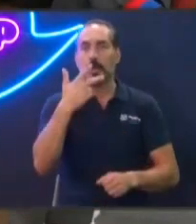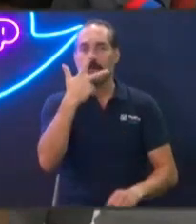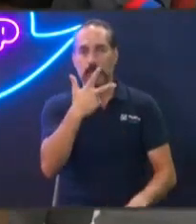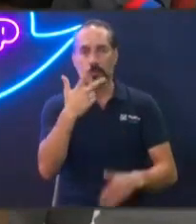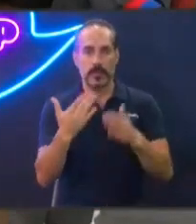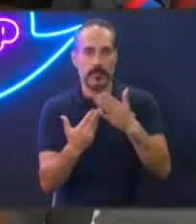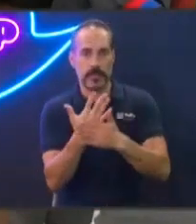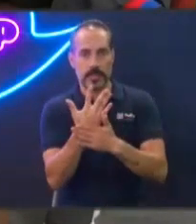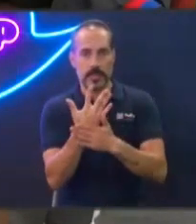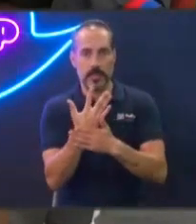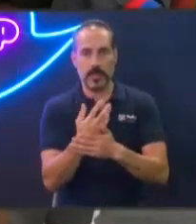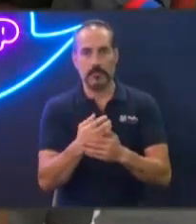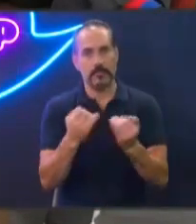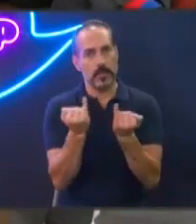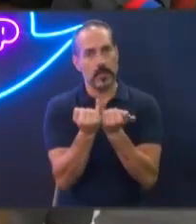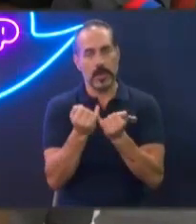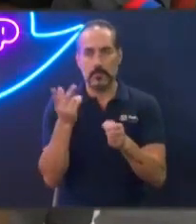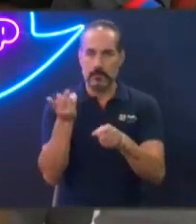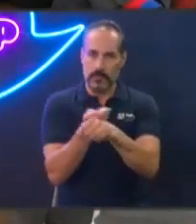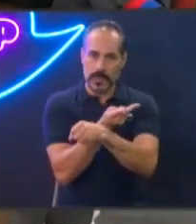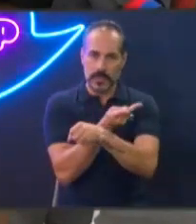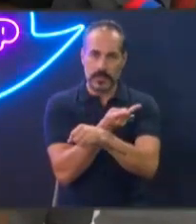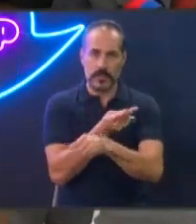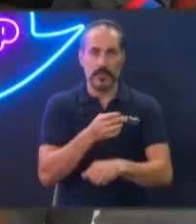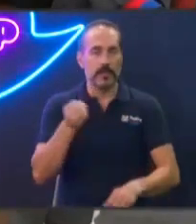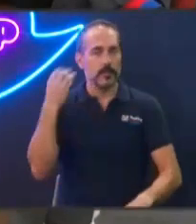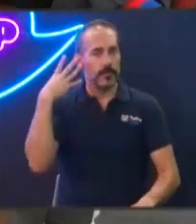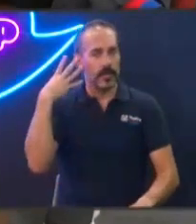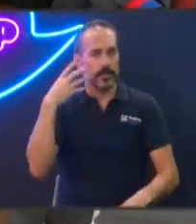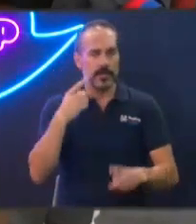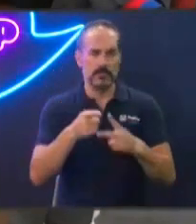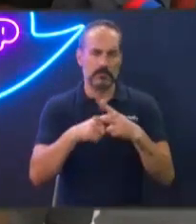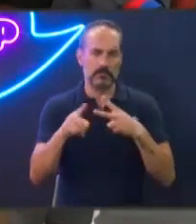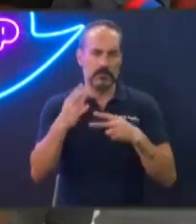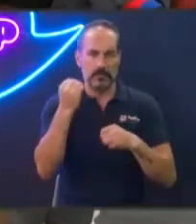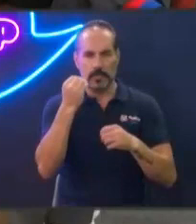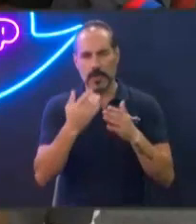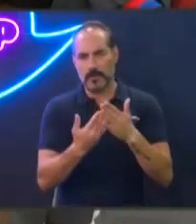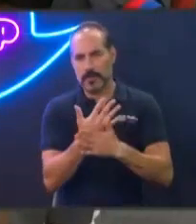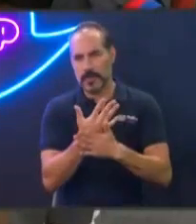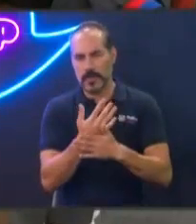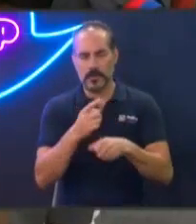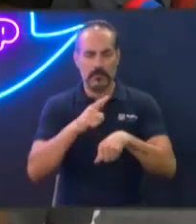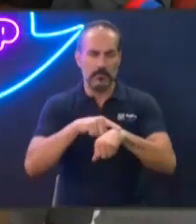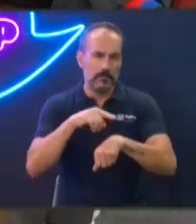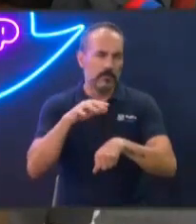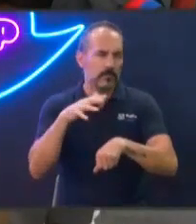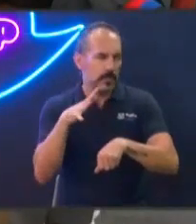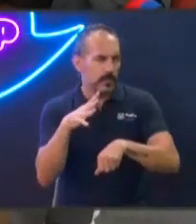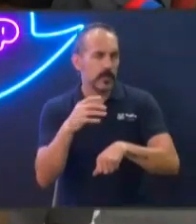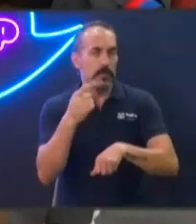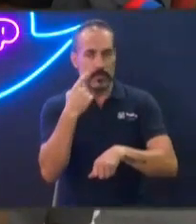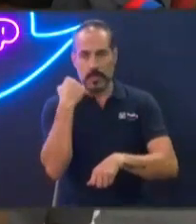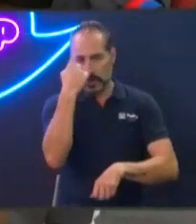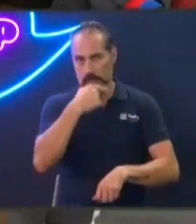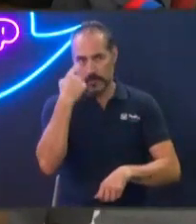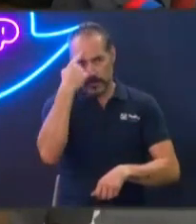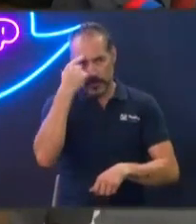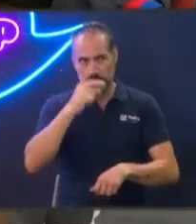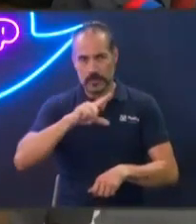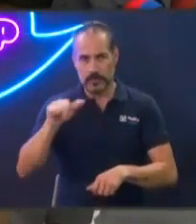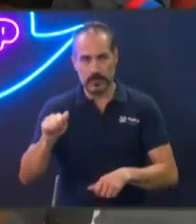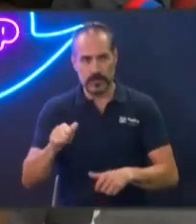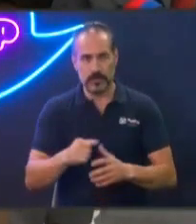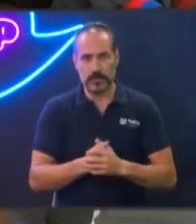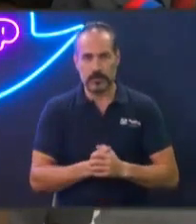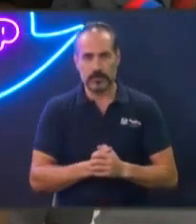día pasarán a las conferencias que inician a las 9 de la mañana tienen una duración de una hora aproximadamente luego tendremos un